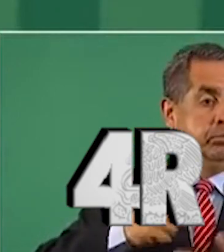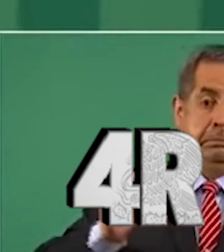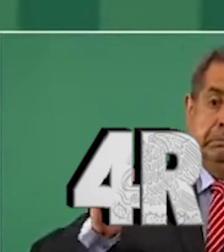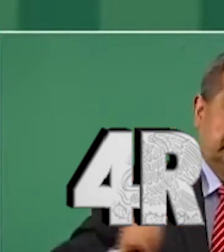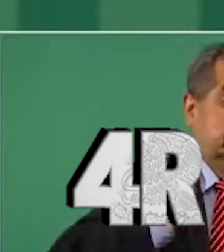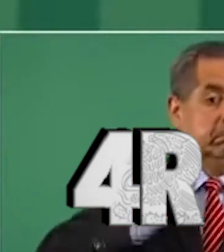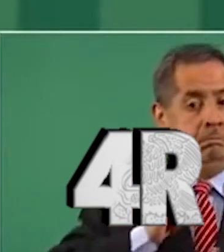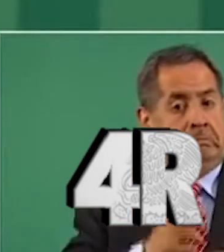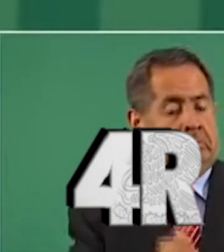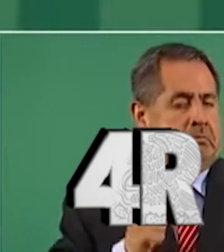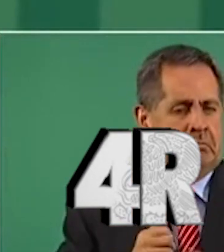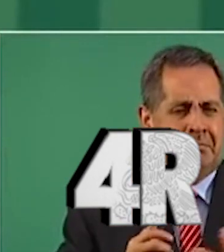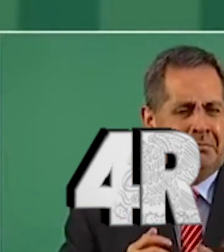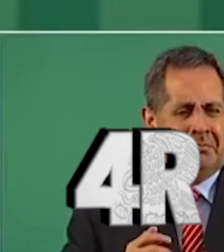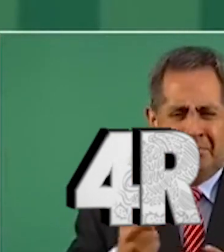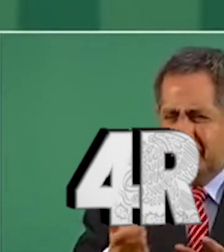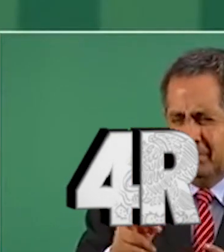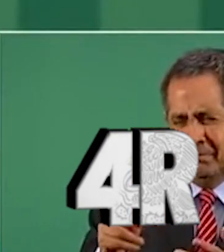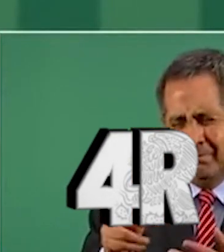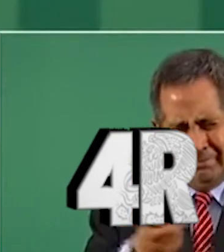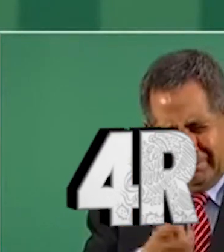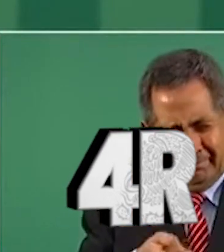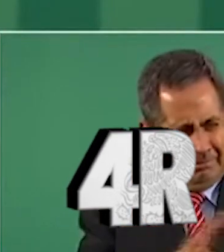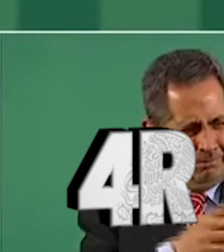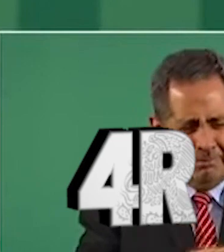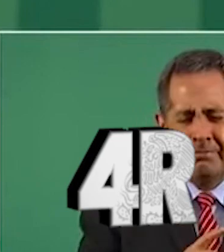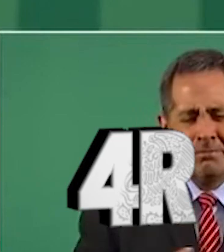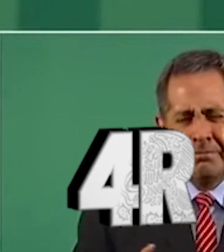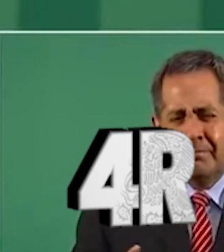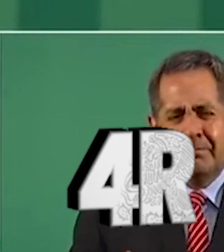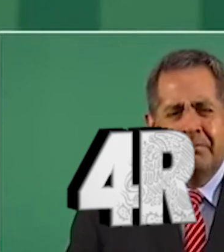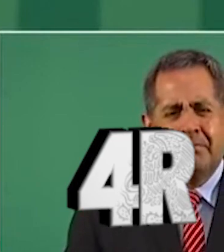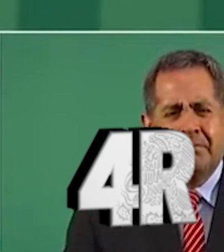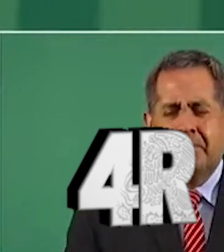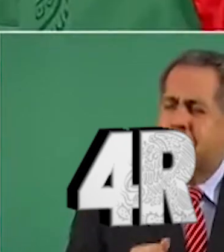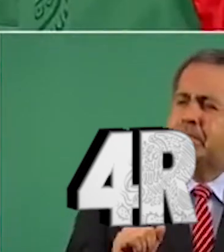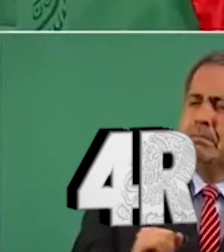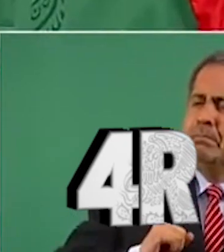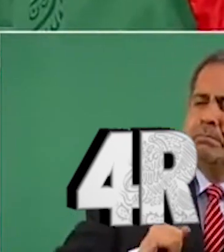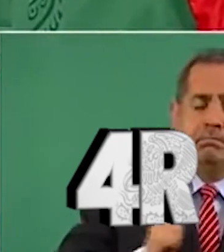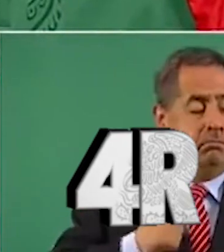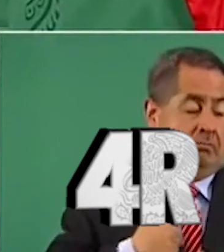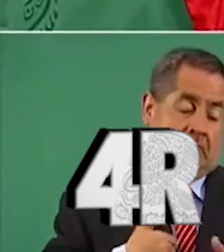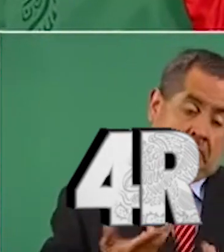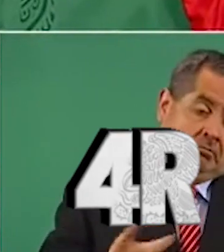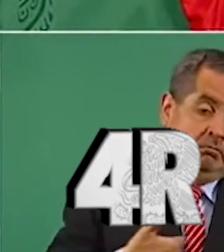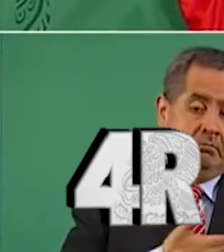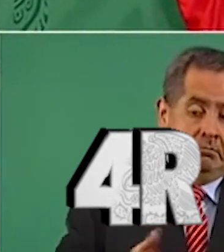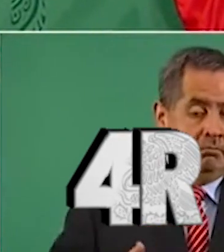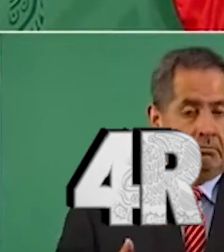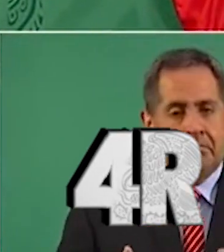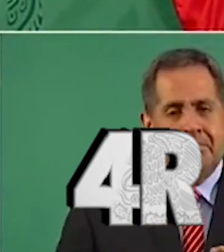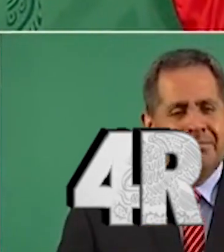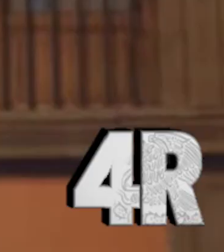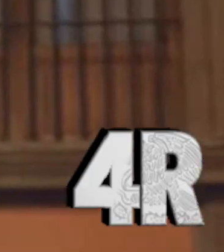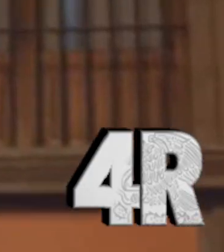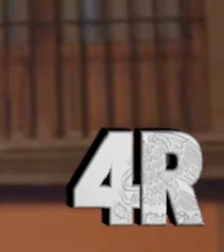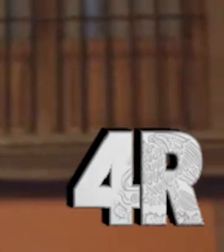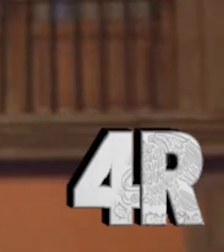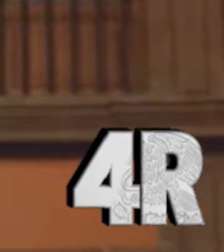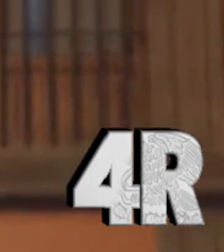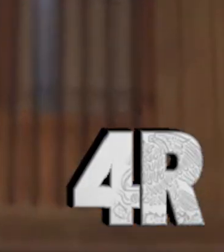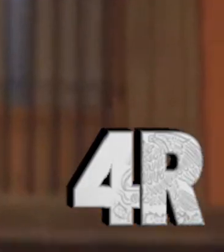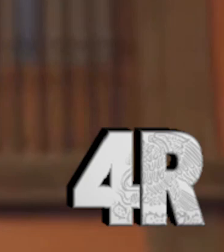vacuna en su tiempo adecuado. Por ahora, el presidente Andrés Manuel se mantiene firme y se mantiene coherente a